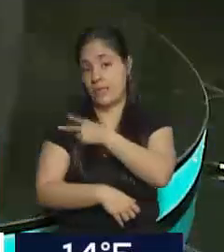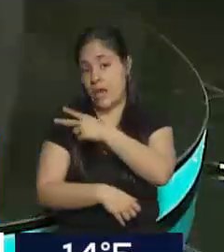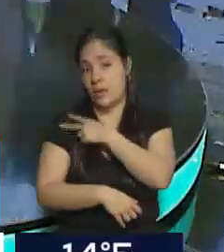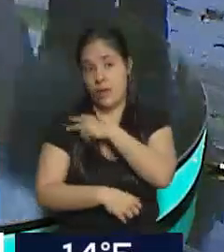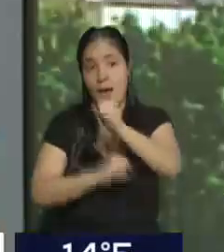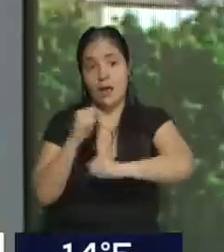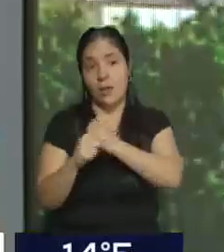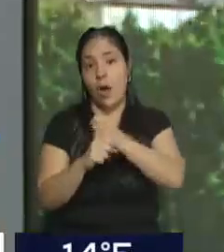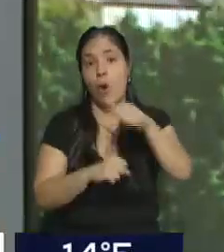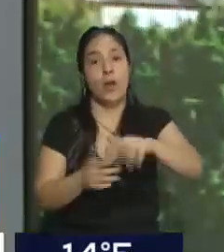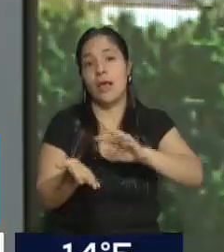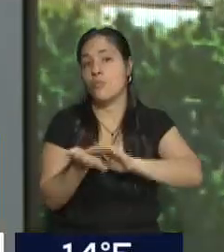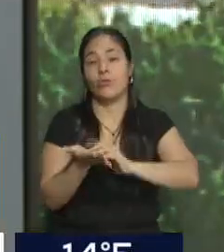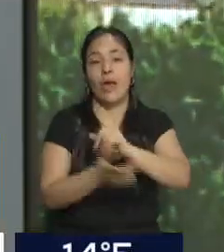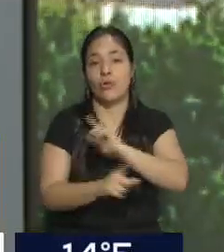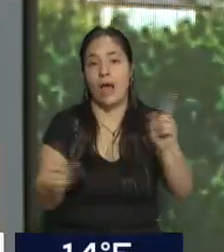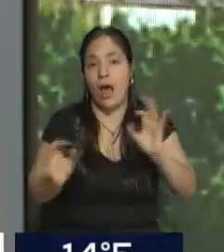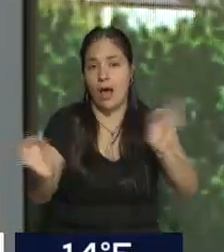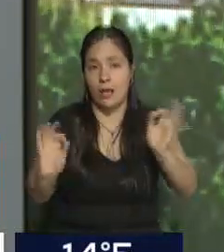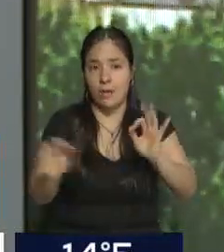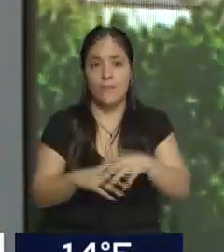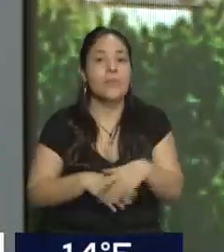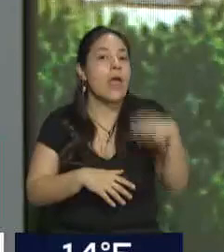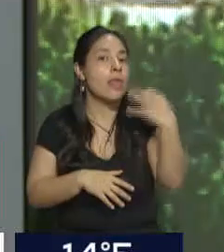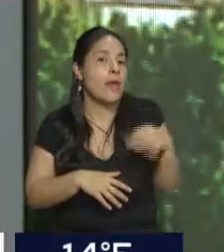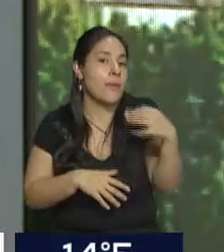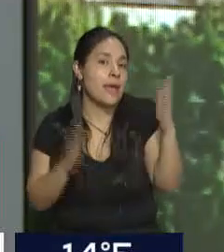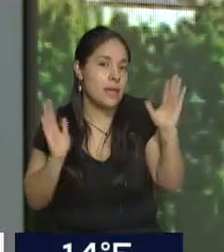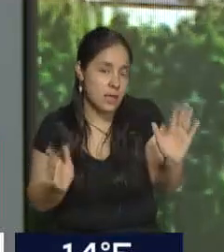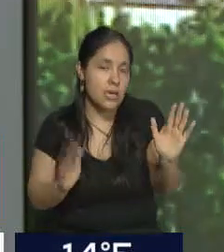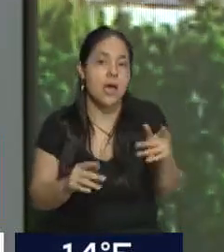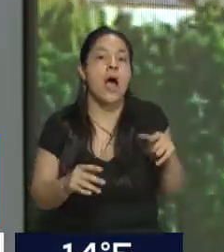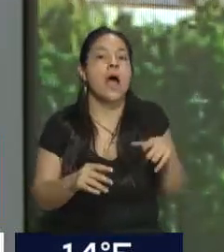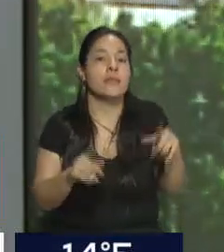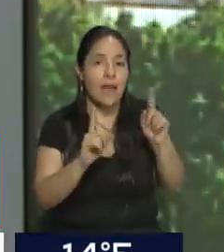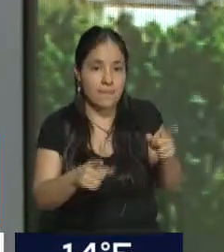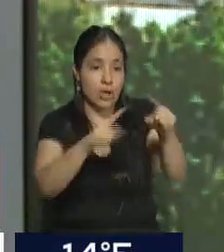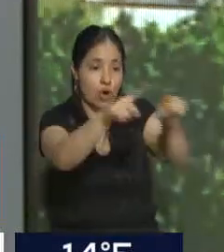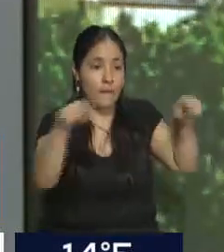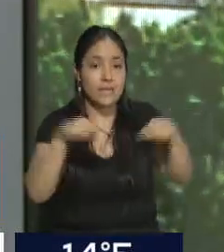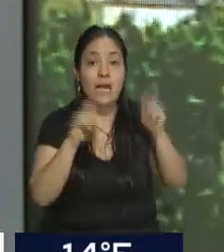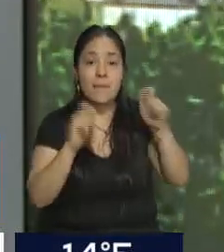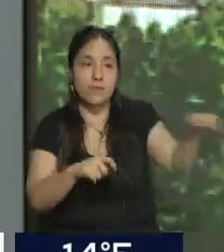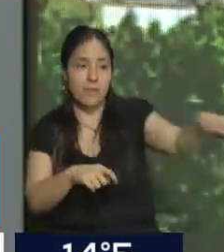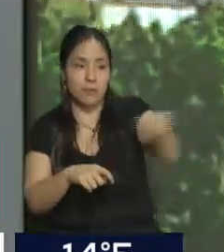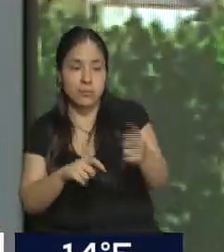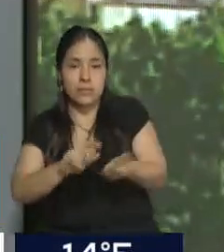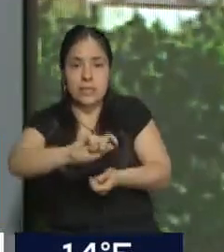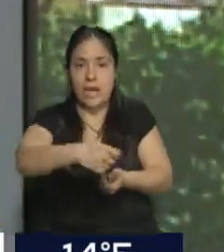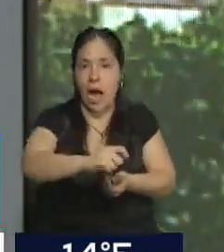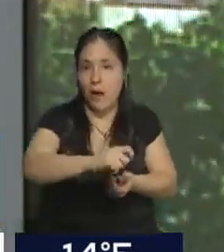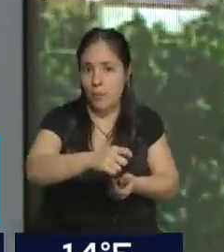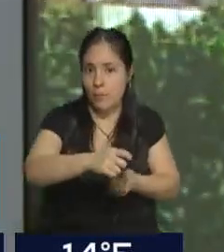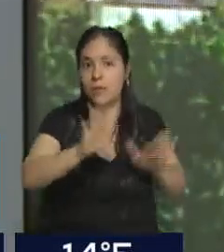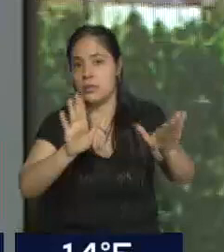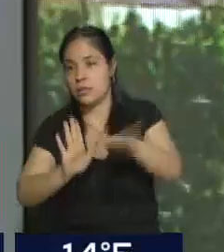no es imputado también Tendría que haber cerrado Tendría que haber cerrado la oficina con llave en el momento en el cual se retiraba de la misma para que